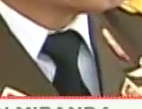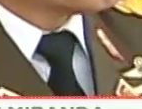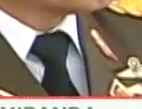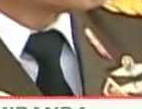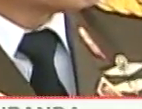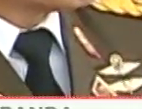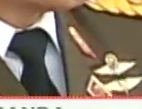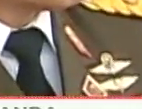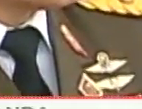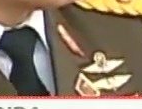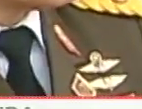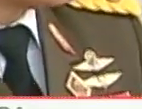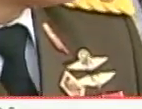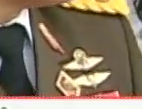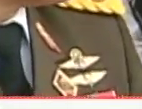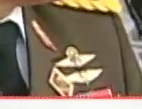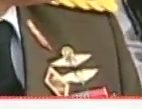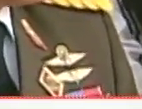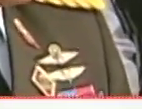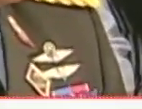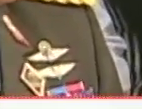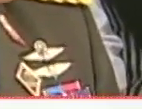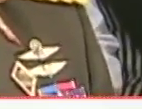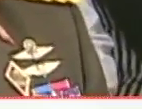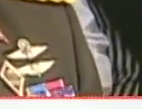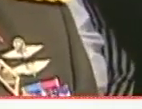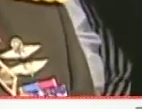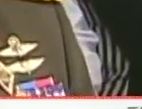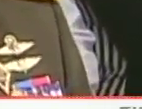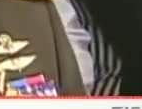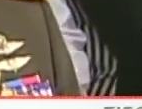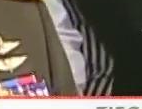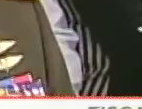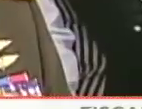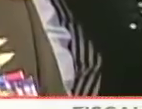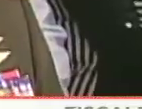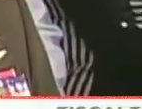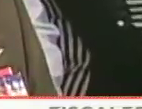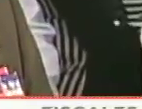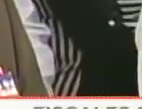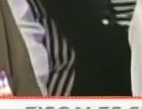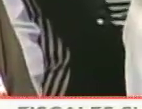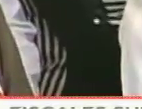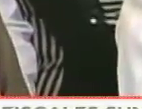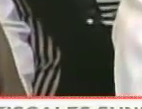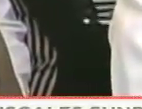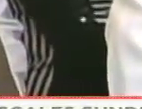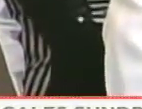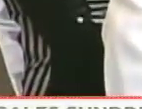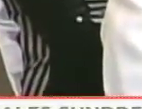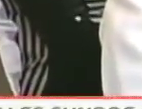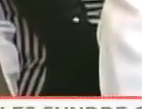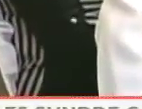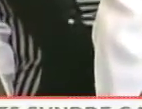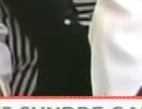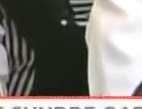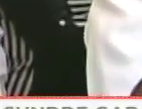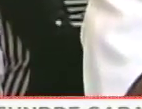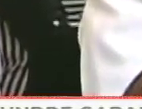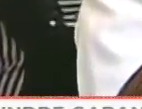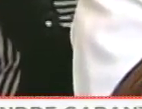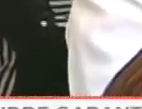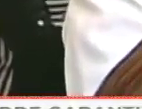Francisco Luciano Fernández, comandante de la Brigada de Infantería Naval Fluvial del Estado Bolívar. El ciudadano general de división, Ramón